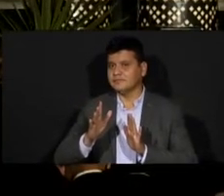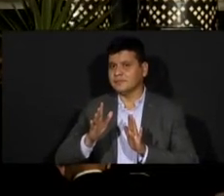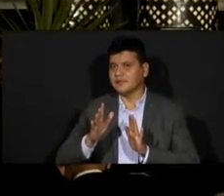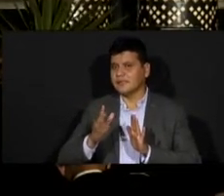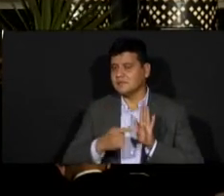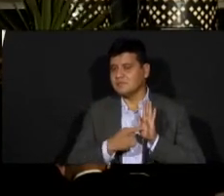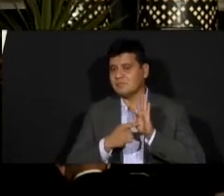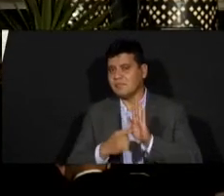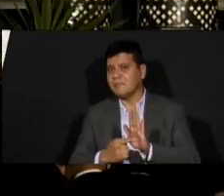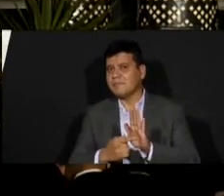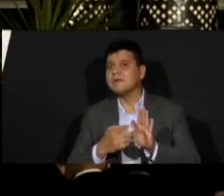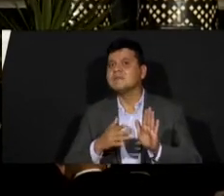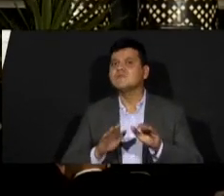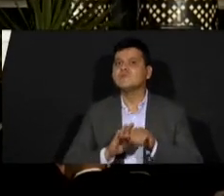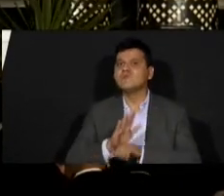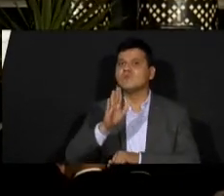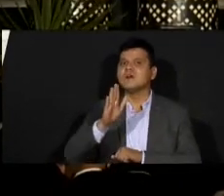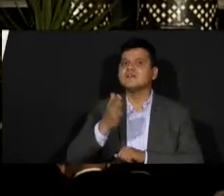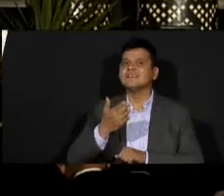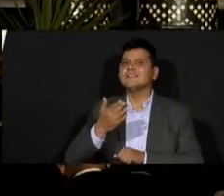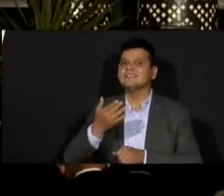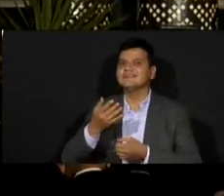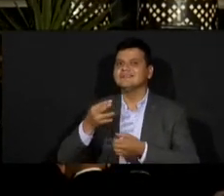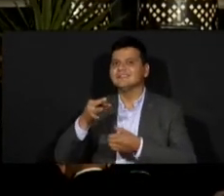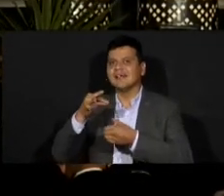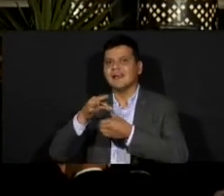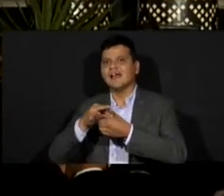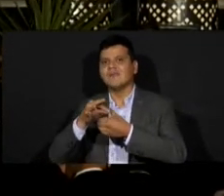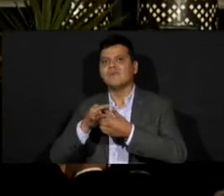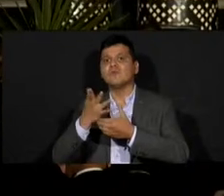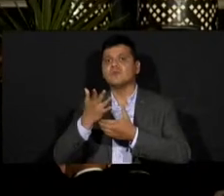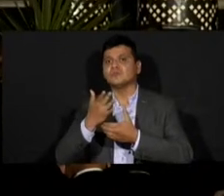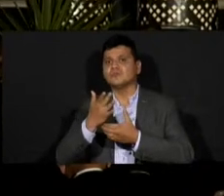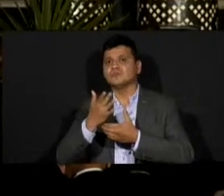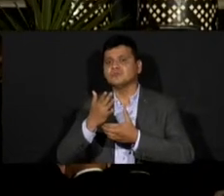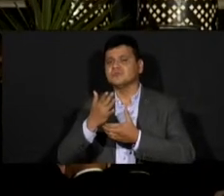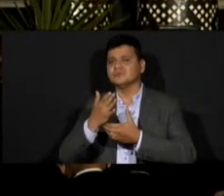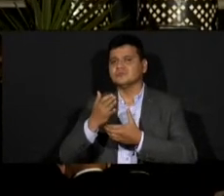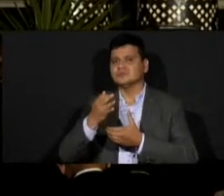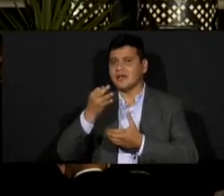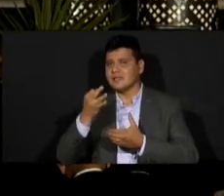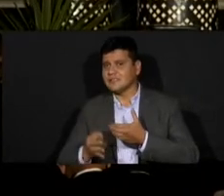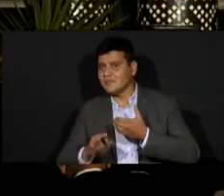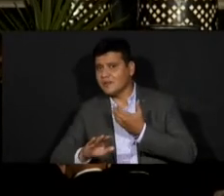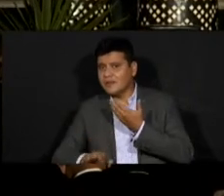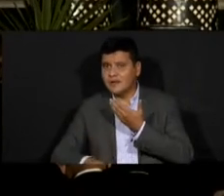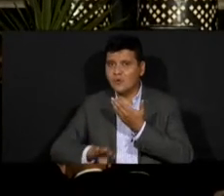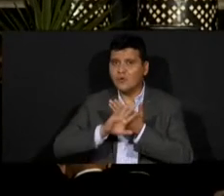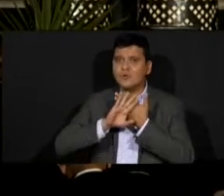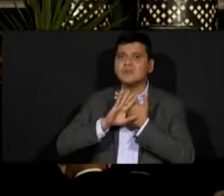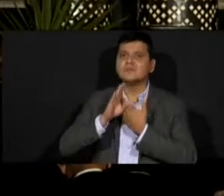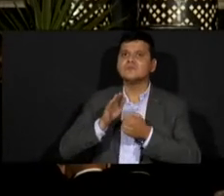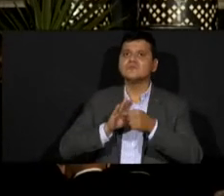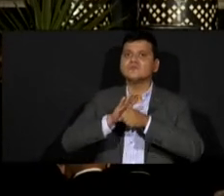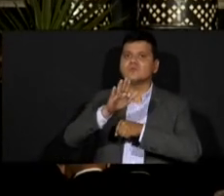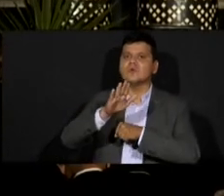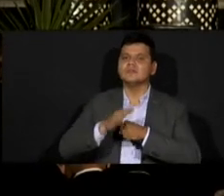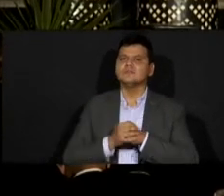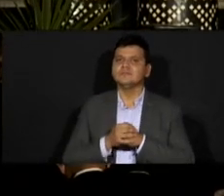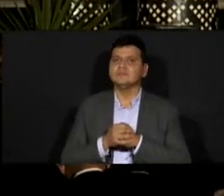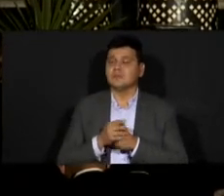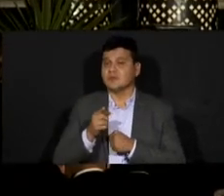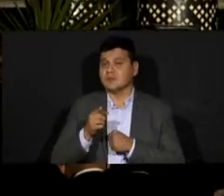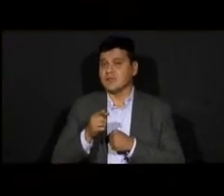en contra o en abstención, e informe a esta presidencia del resultado obtenido.